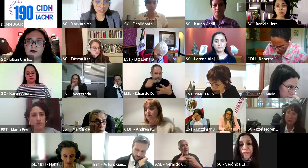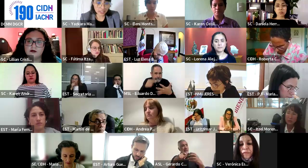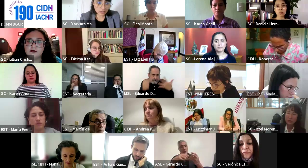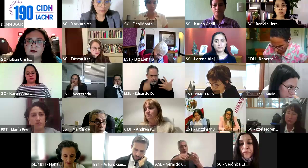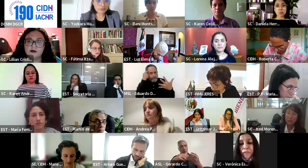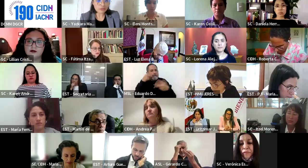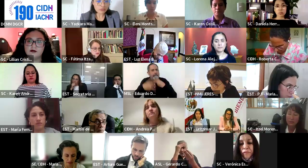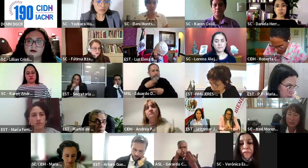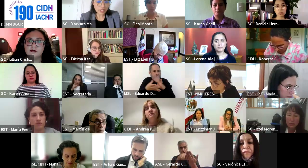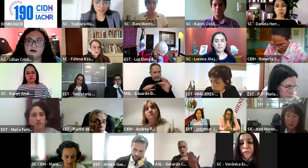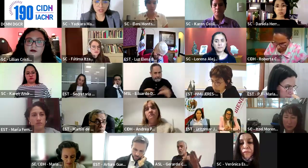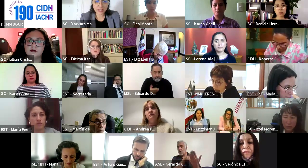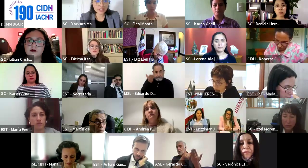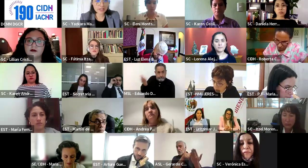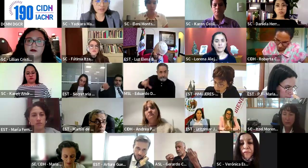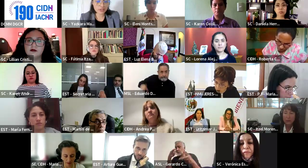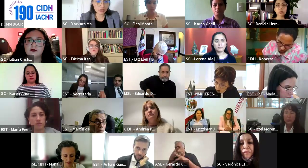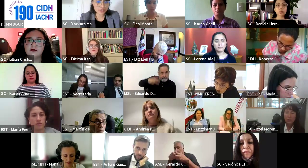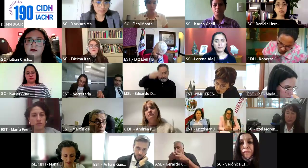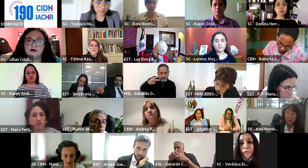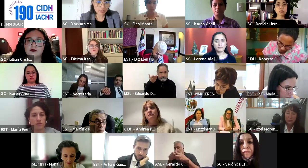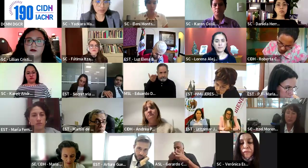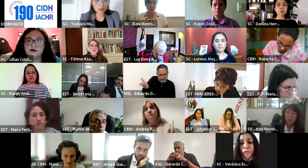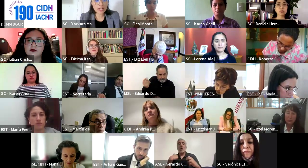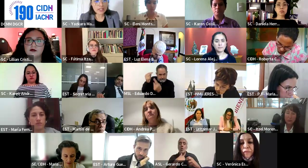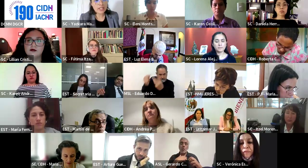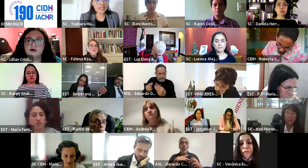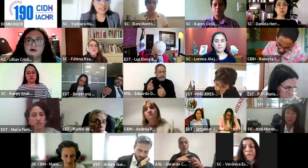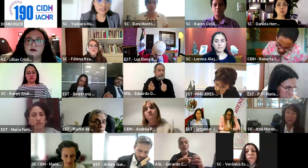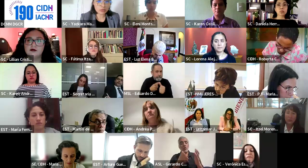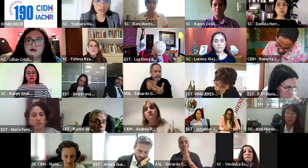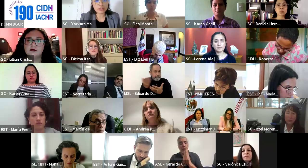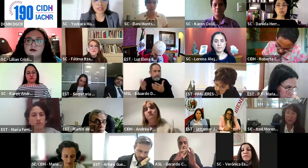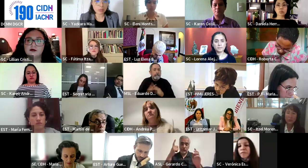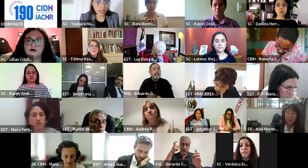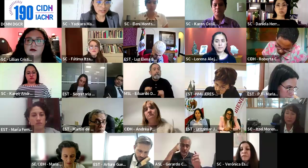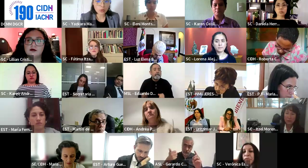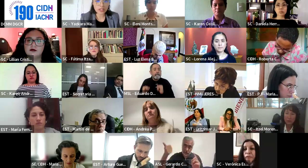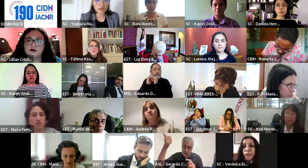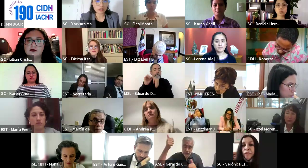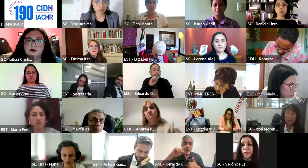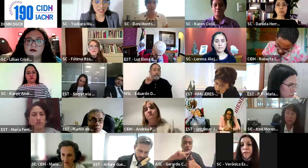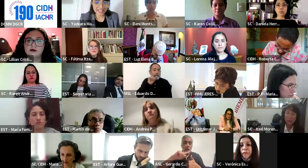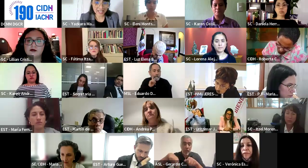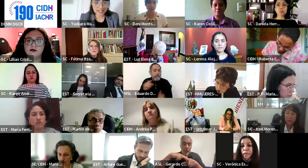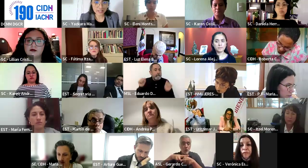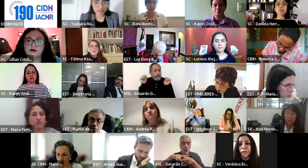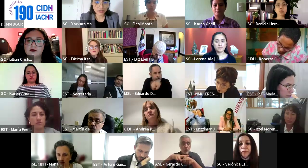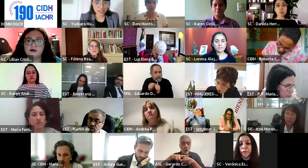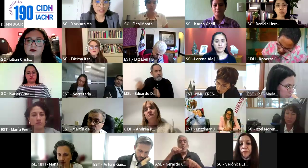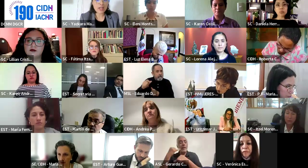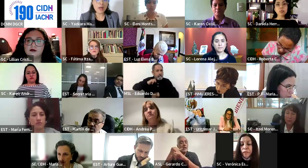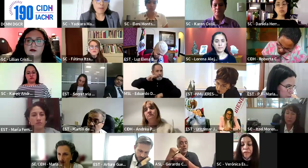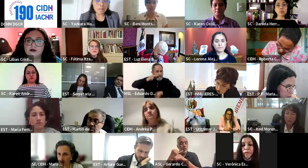Hacia el Estado mexicano queremos hacer las siguientes peticiones. En primer lugar, que el Instituto Nacional de las Mujeres cuente con atribuciones claras